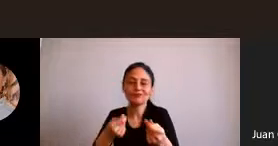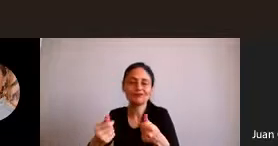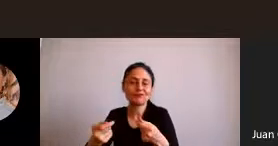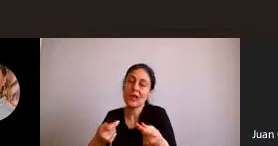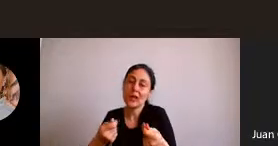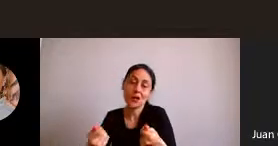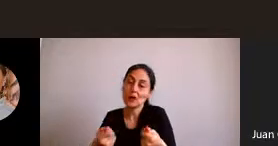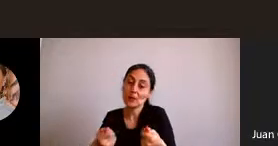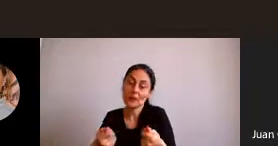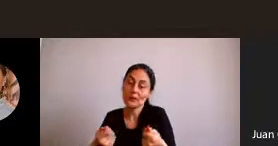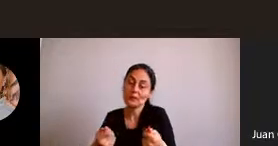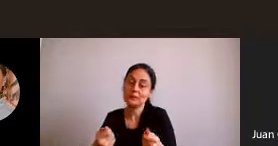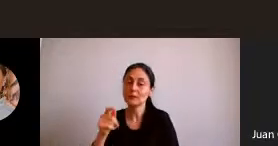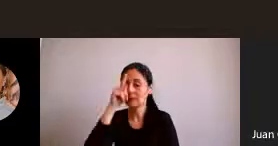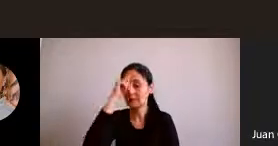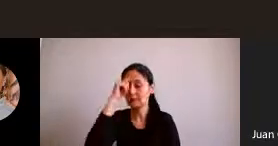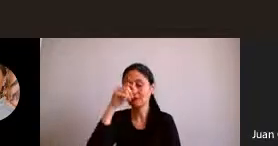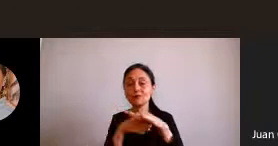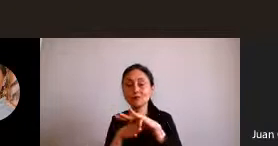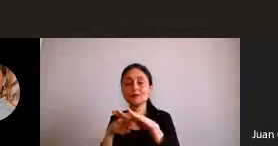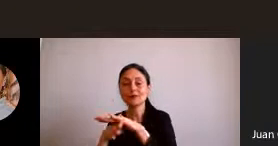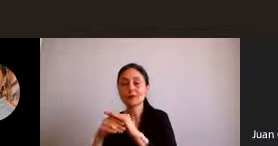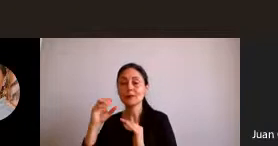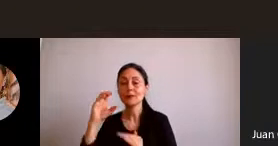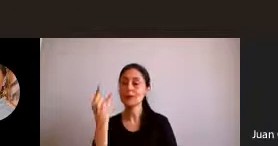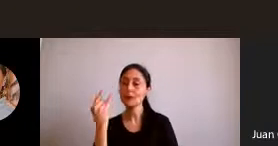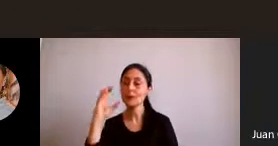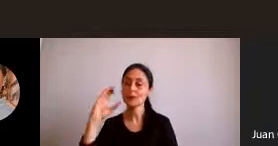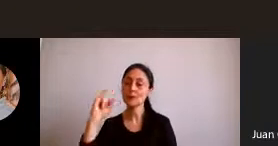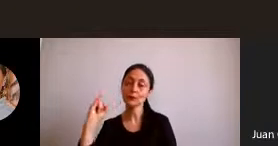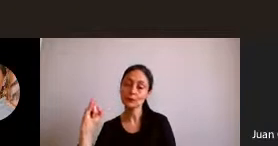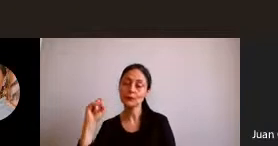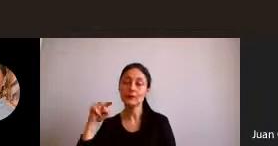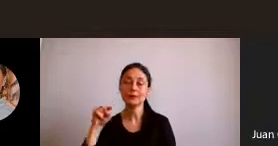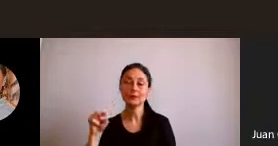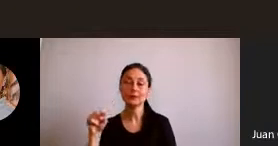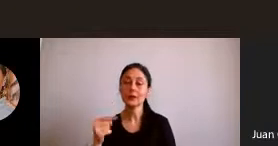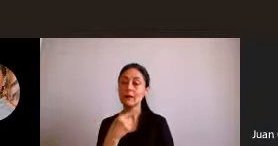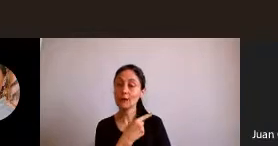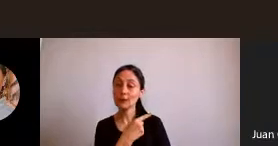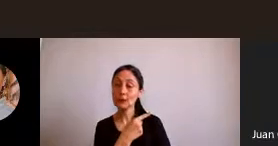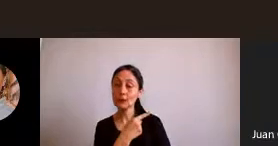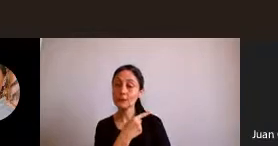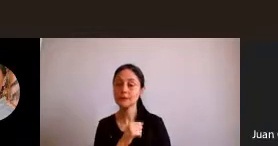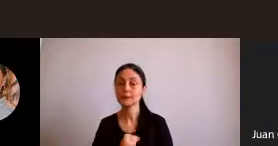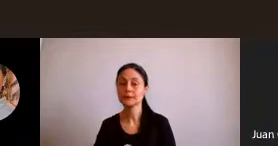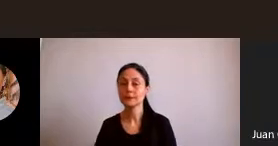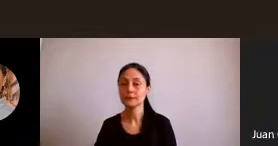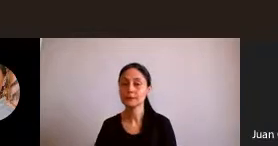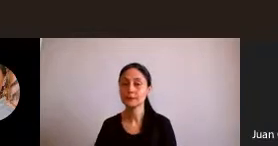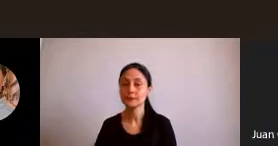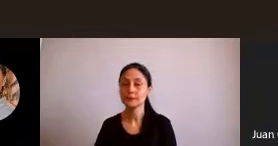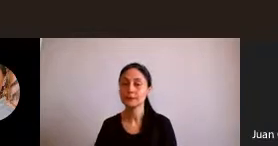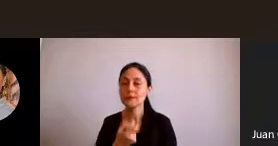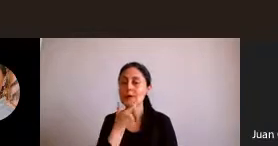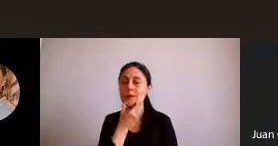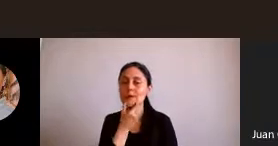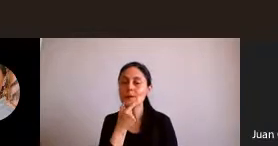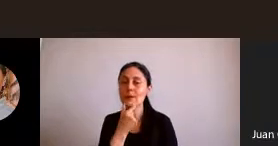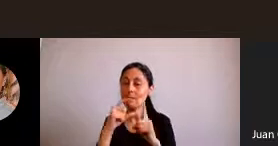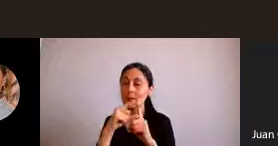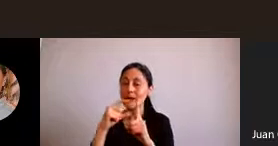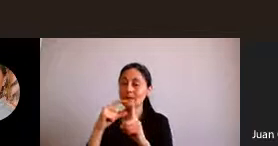un paciente que estuvo en la UCI, ¿ya? Y obviamente aquí vemos que dentro de aquí dice decrease quality of life, que quiere decir una